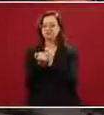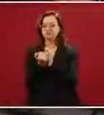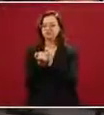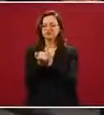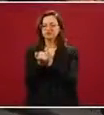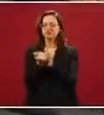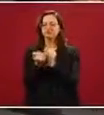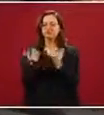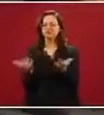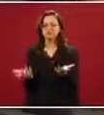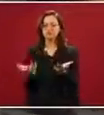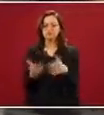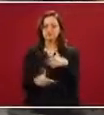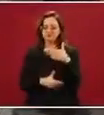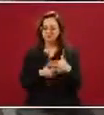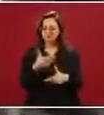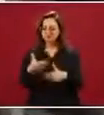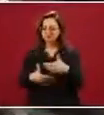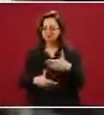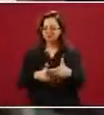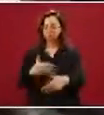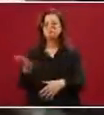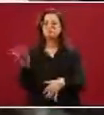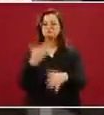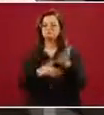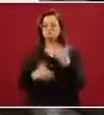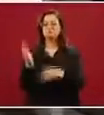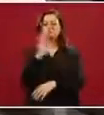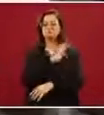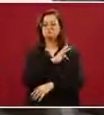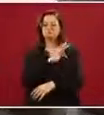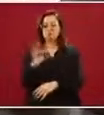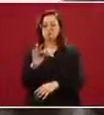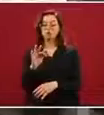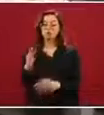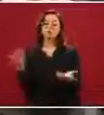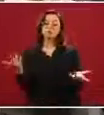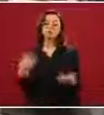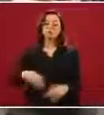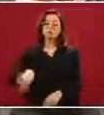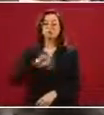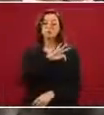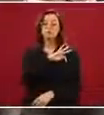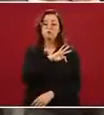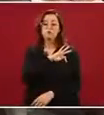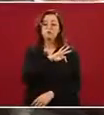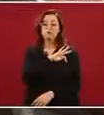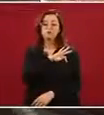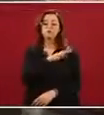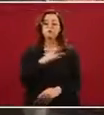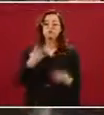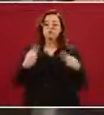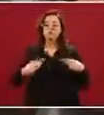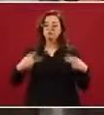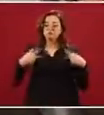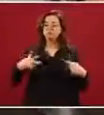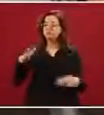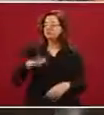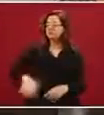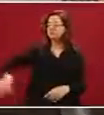vamos a salir adelante. Hay que tener fe en nuestro pueblo